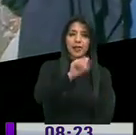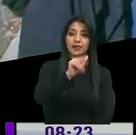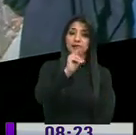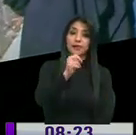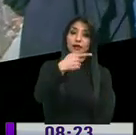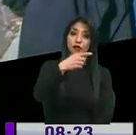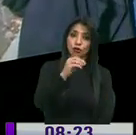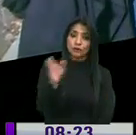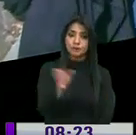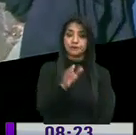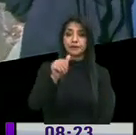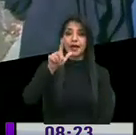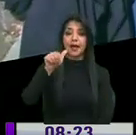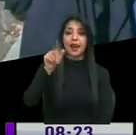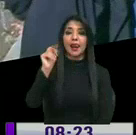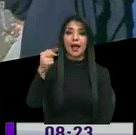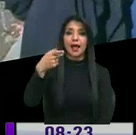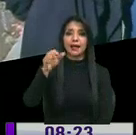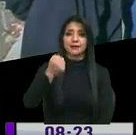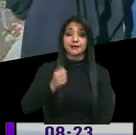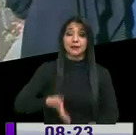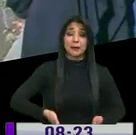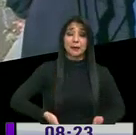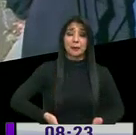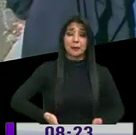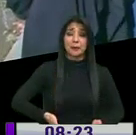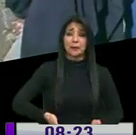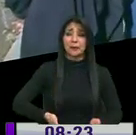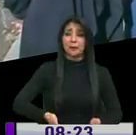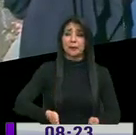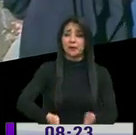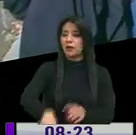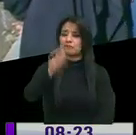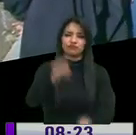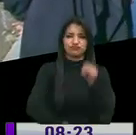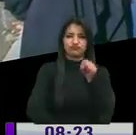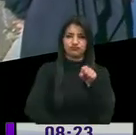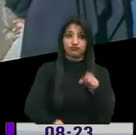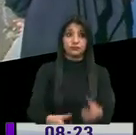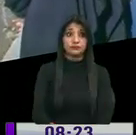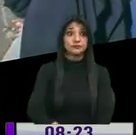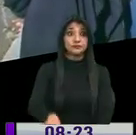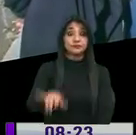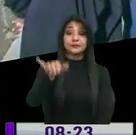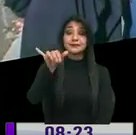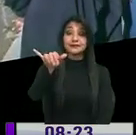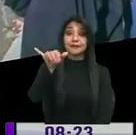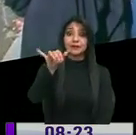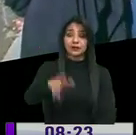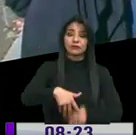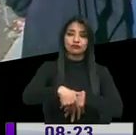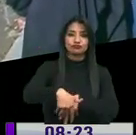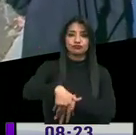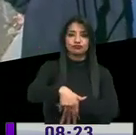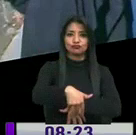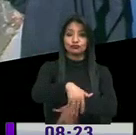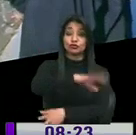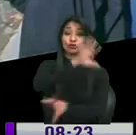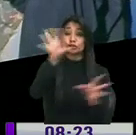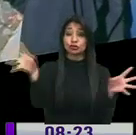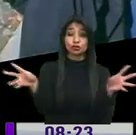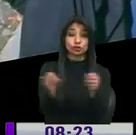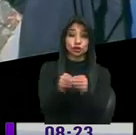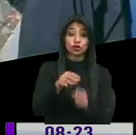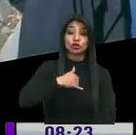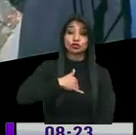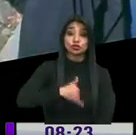La vía está destrozada, pero funciona. Este día sábado se realizará la caminata Todos Somos Ilaló,